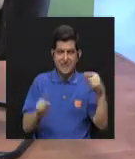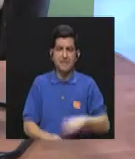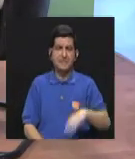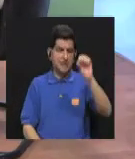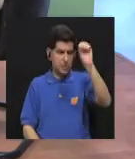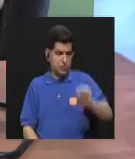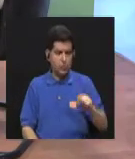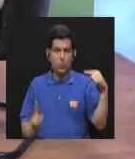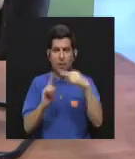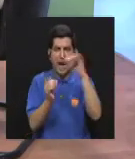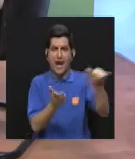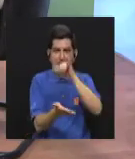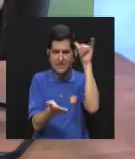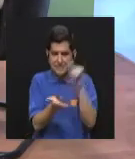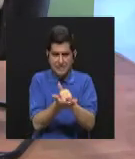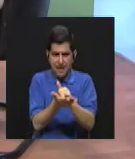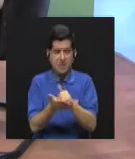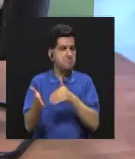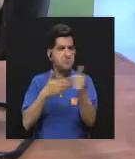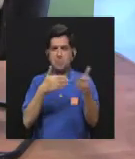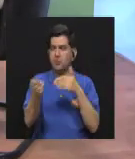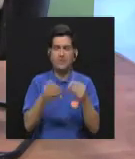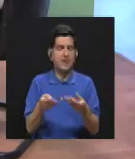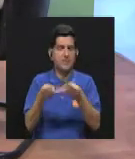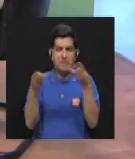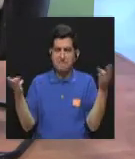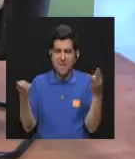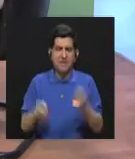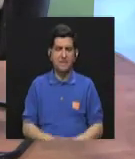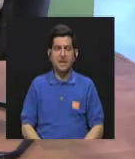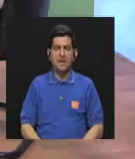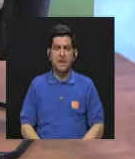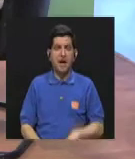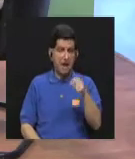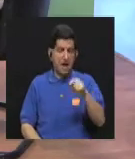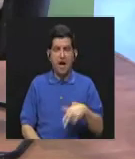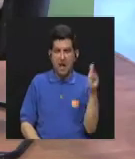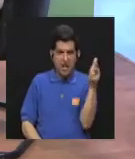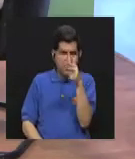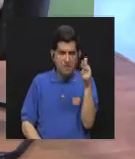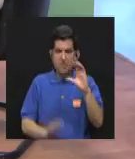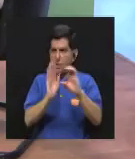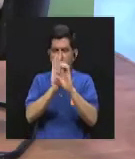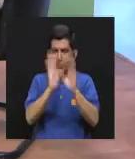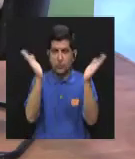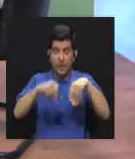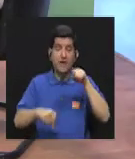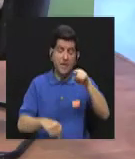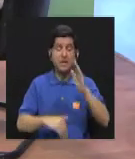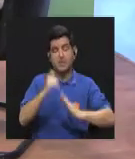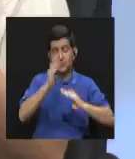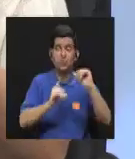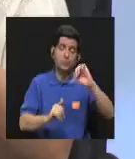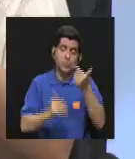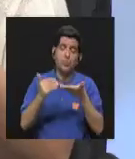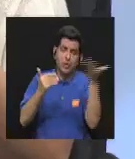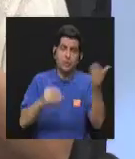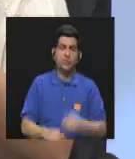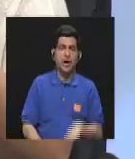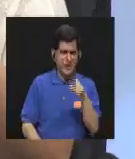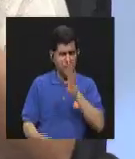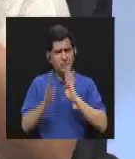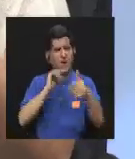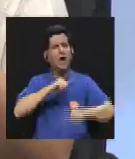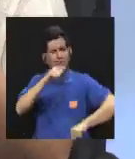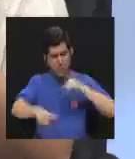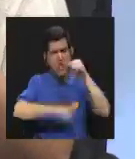la zona sur a San José. A pesar de eso, no hay material gráfico. Y eso construye otra cosa. Bueno, eso habla mucho de la lucha